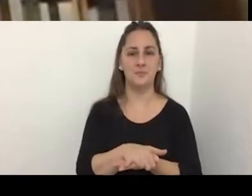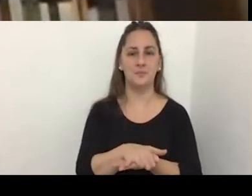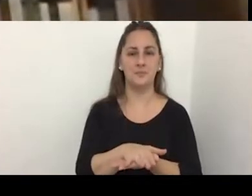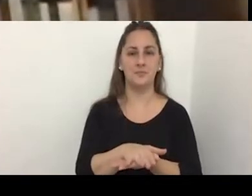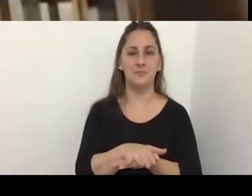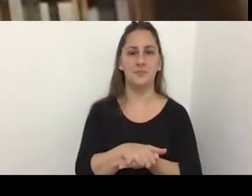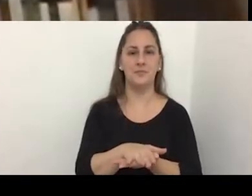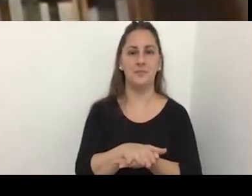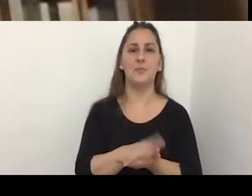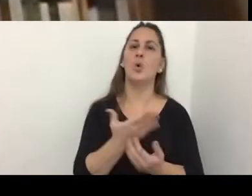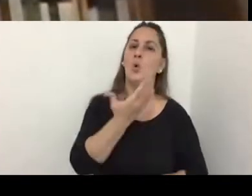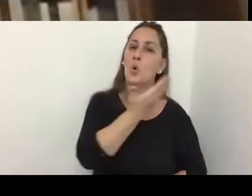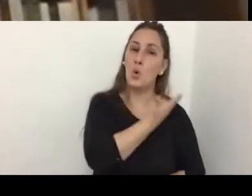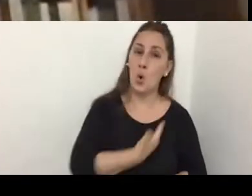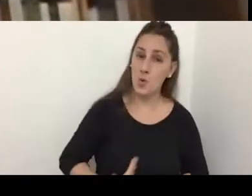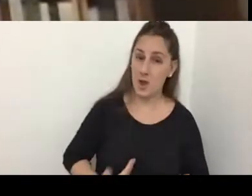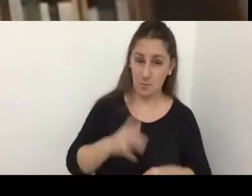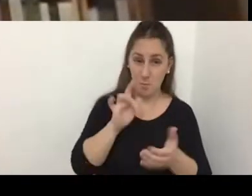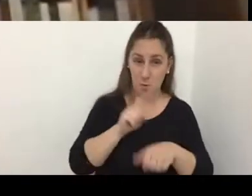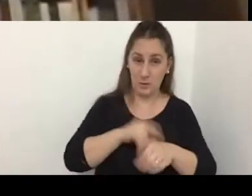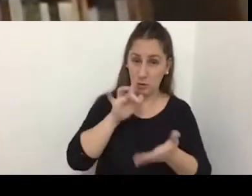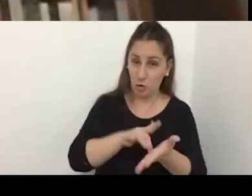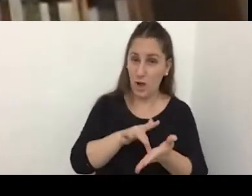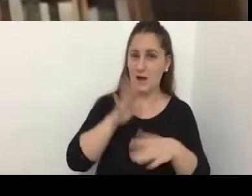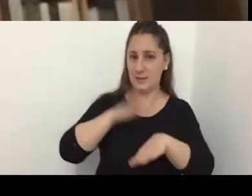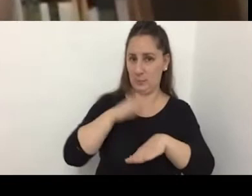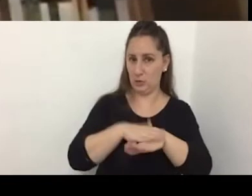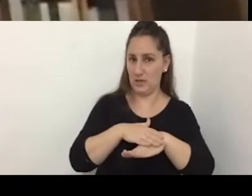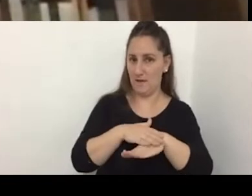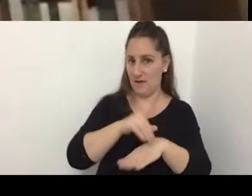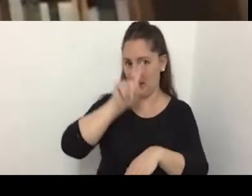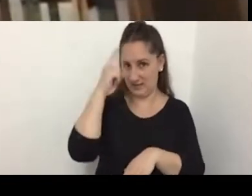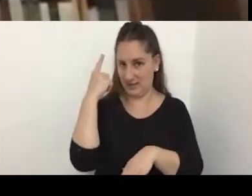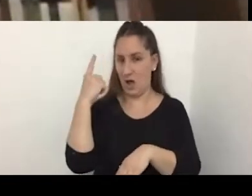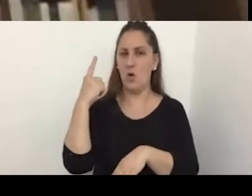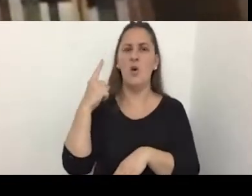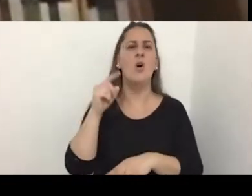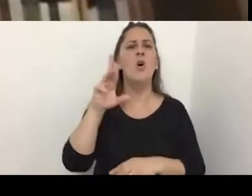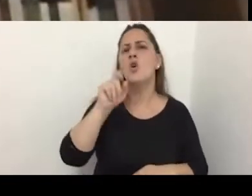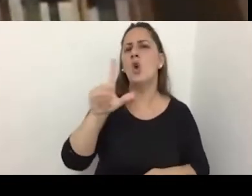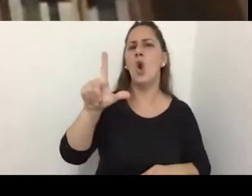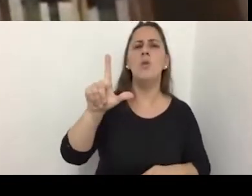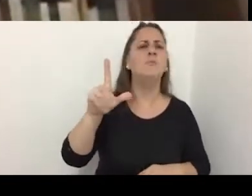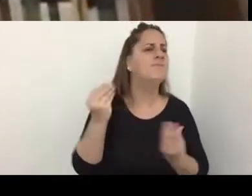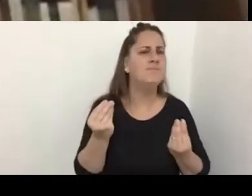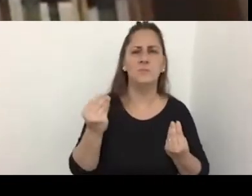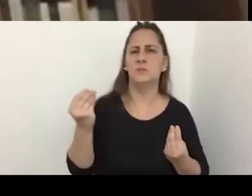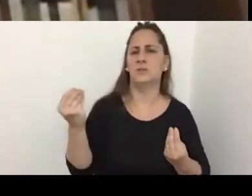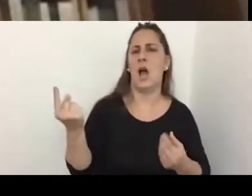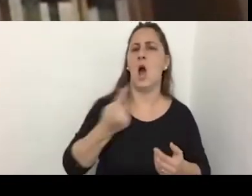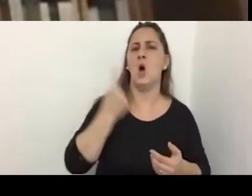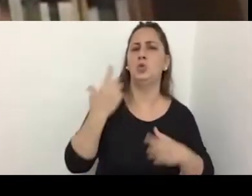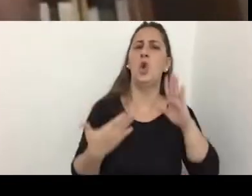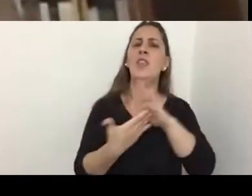el gobierno de turno a cargo del Estado, es qué rol juega la autoridad administrativa del trabajo,